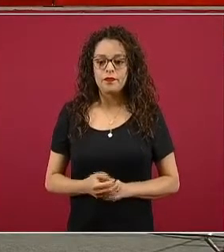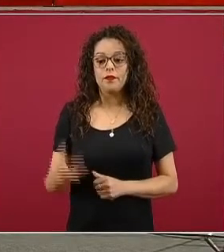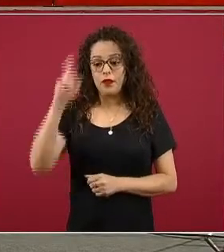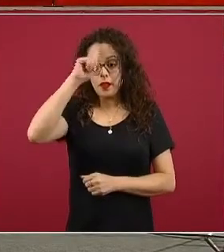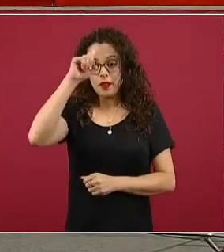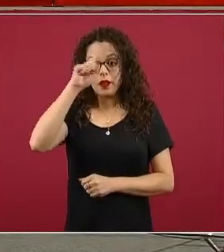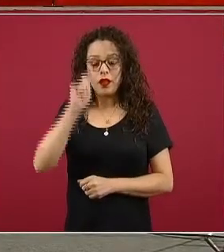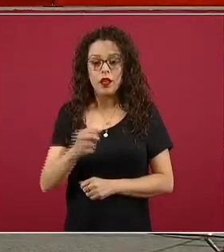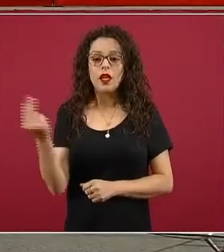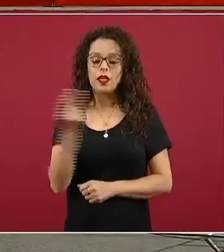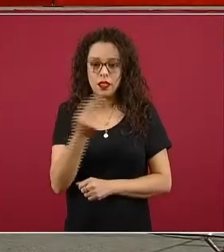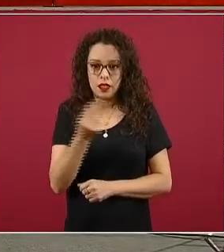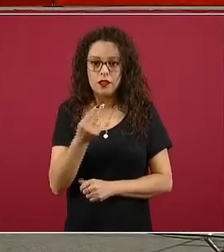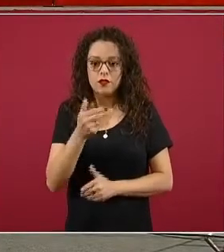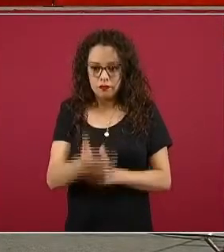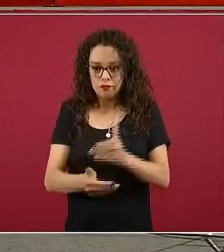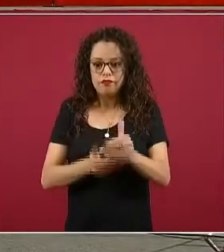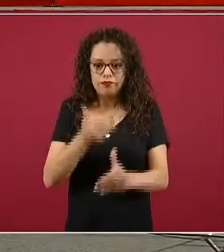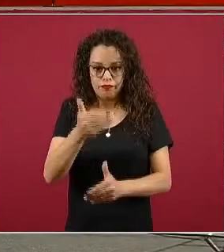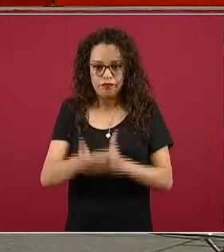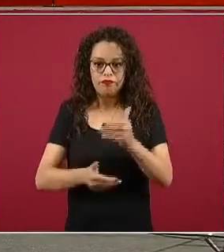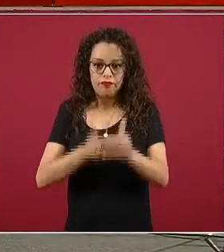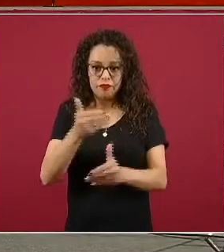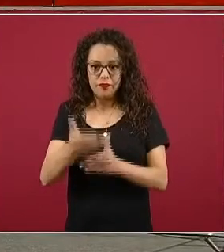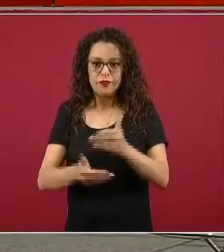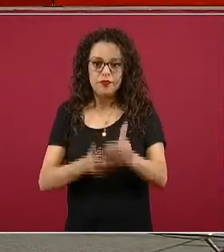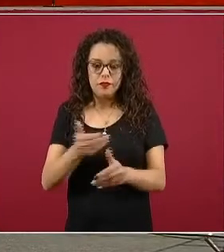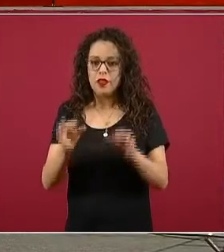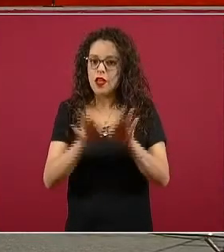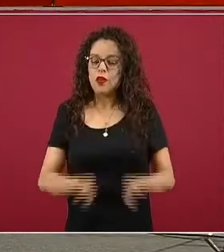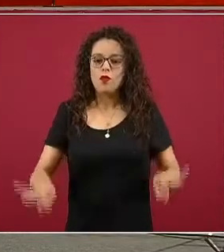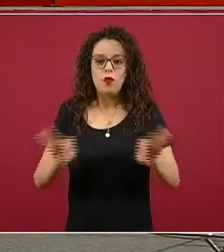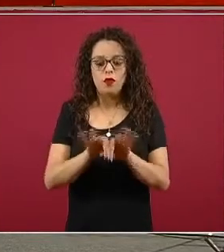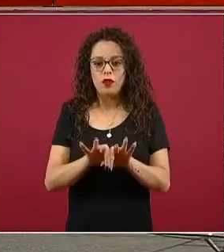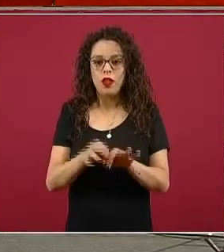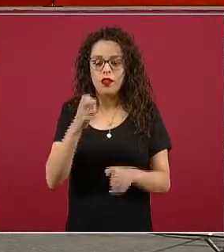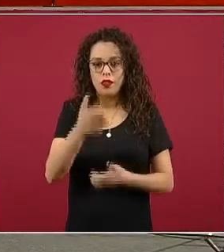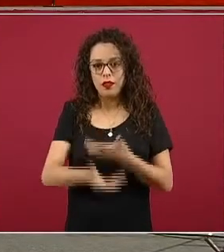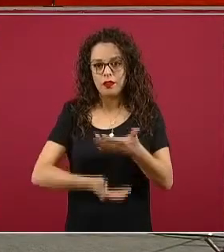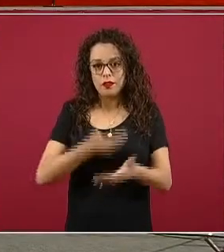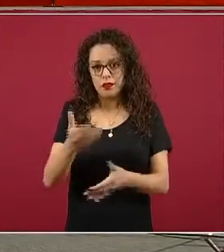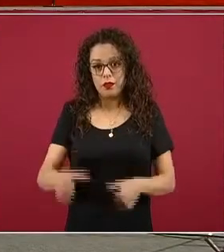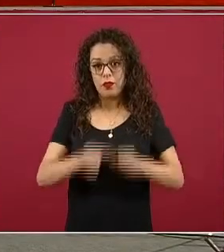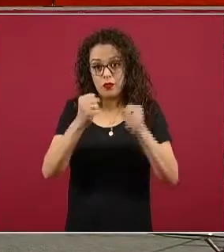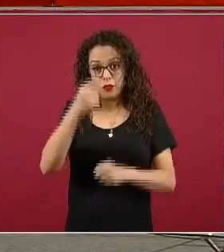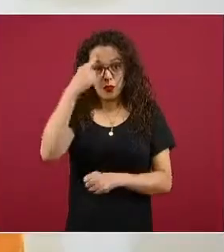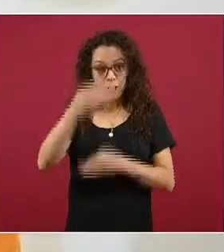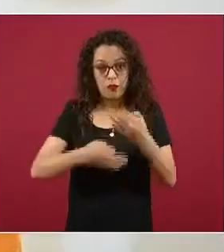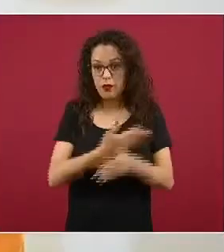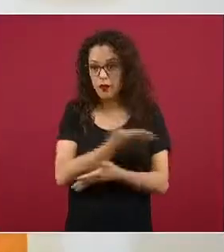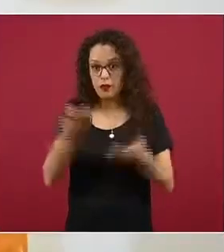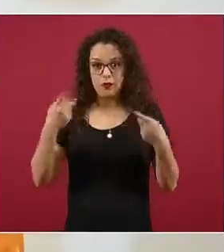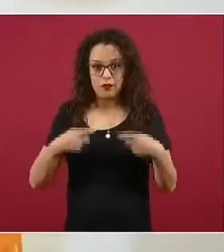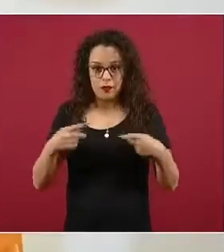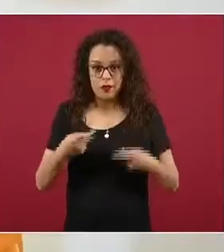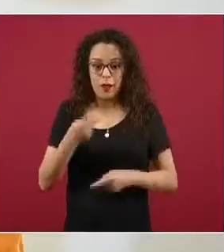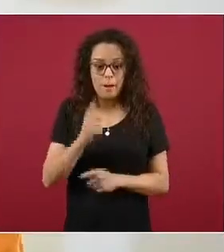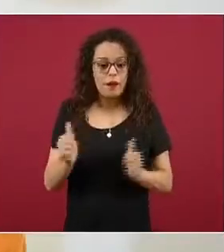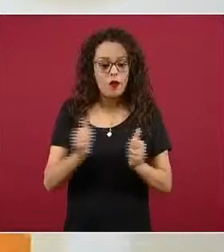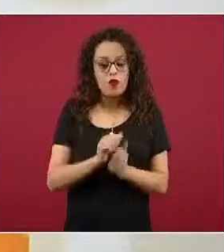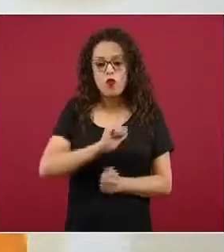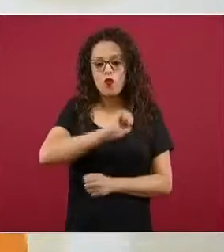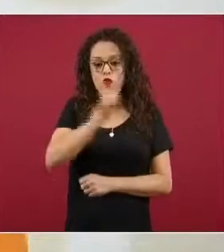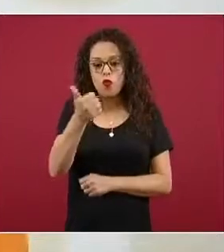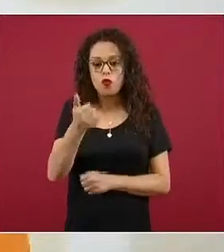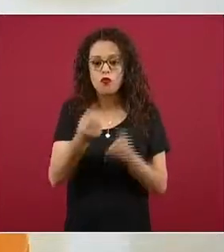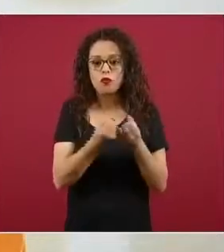en garantizar una serie de servicios para su población, pero también tomar un conjunto de acciones con otros actores sociales,